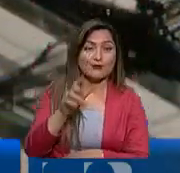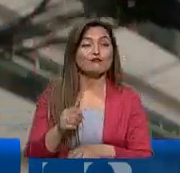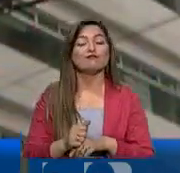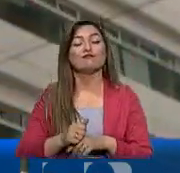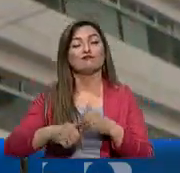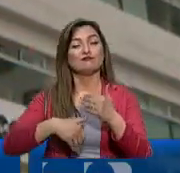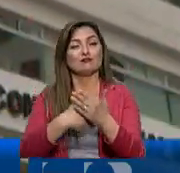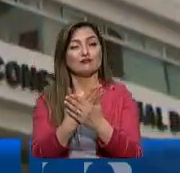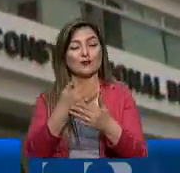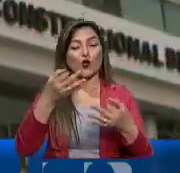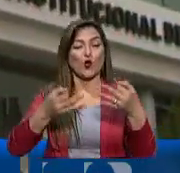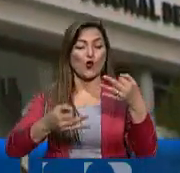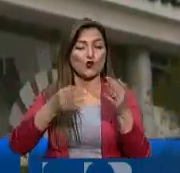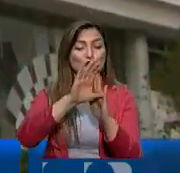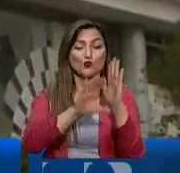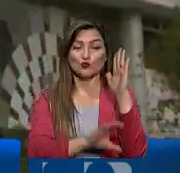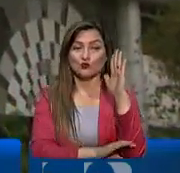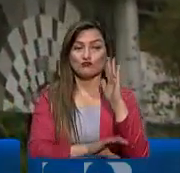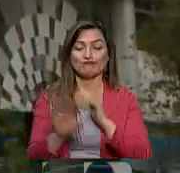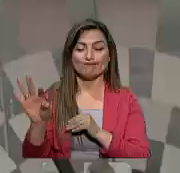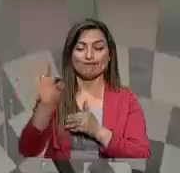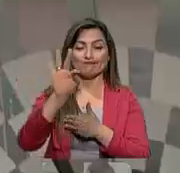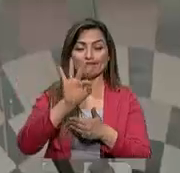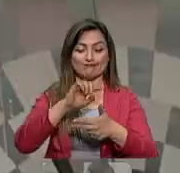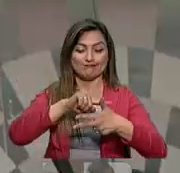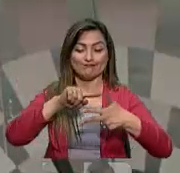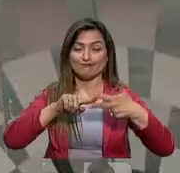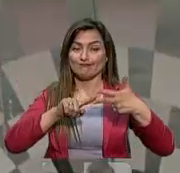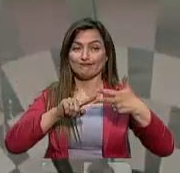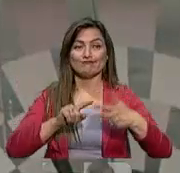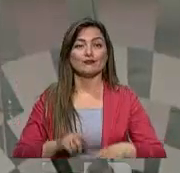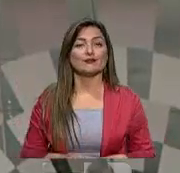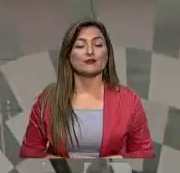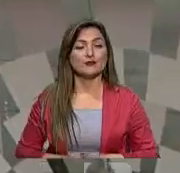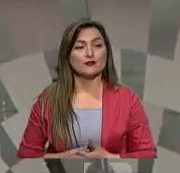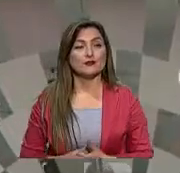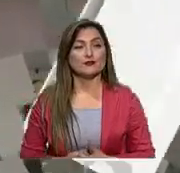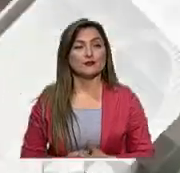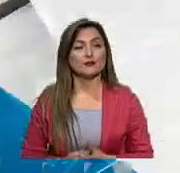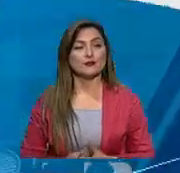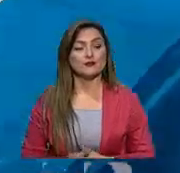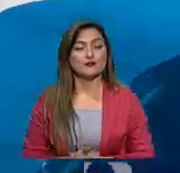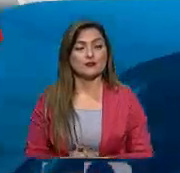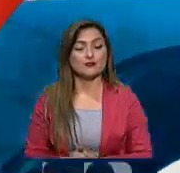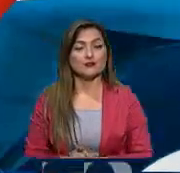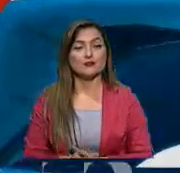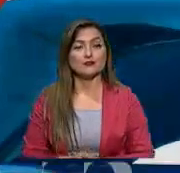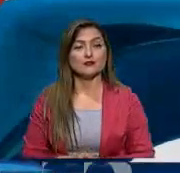la renovación de la Corte Constitucional. En Quito, Andrea Samaniego, 24 horas.